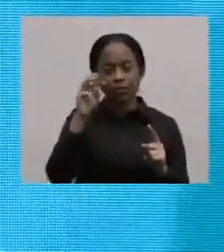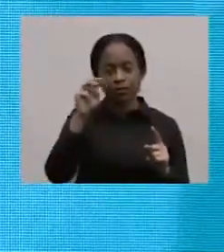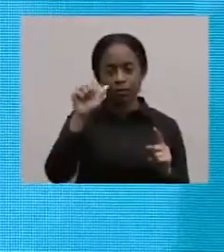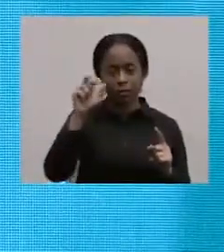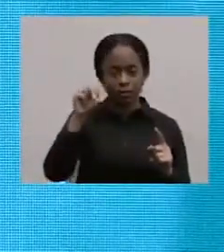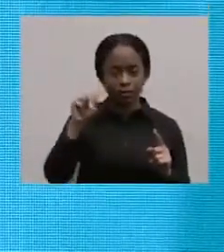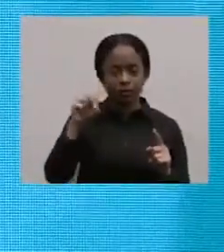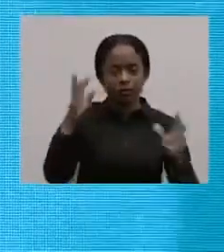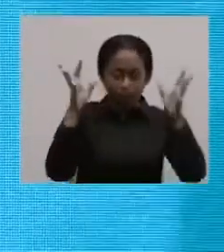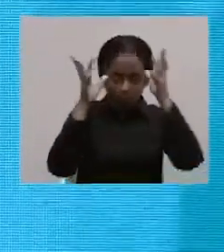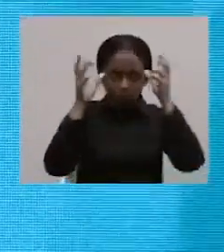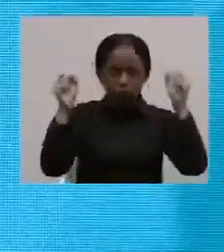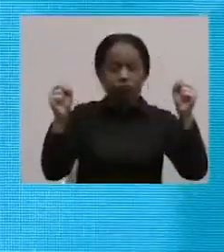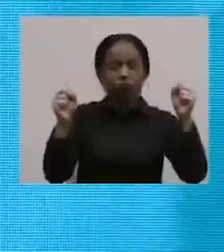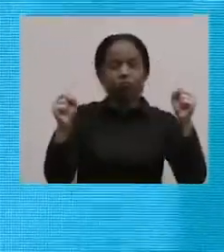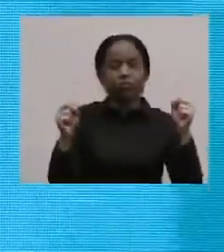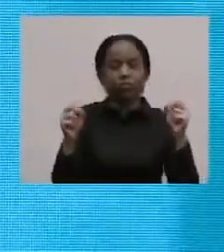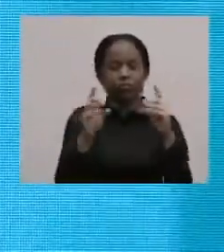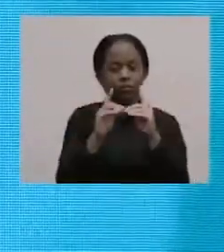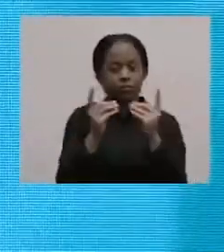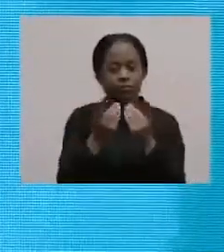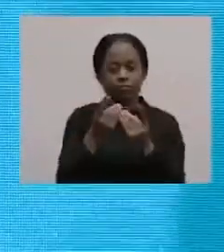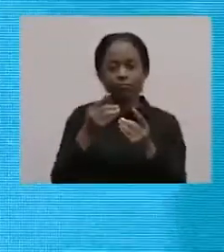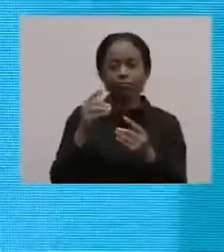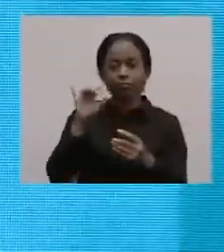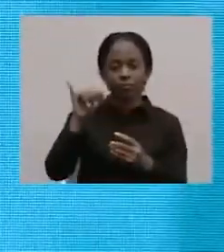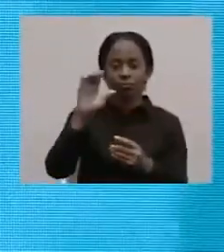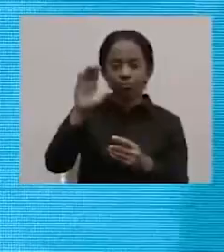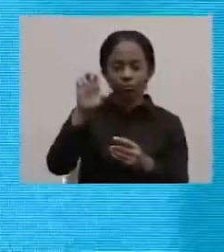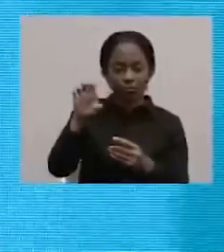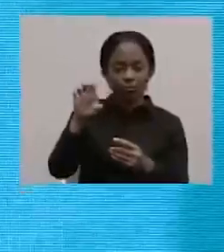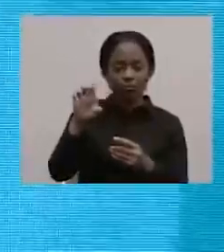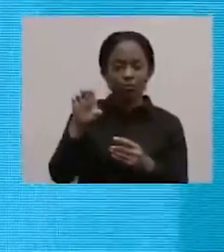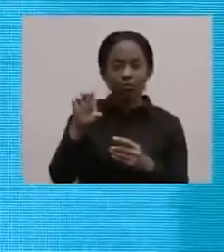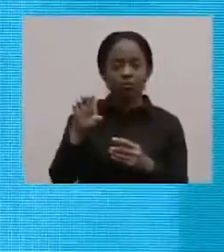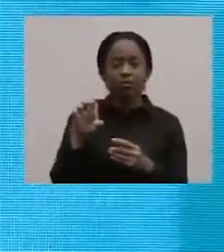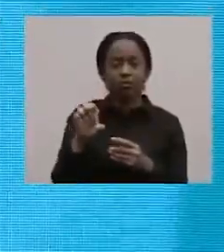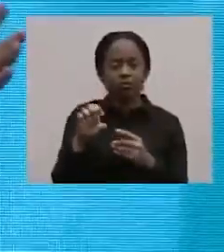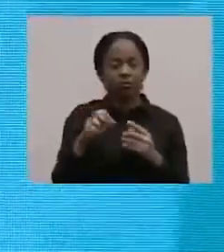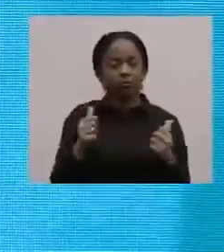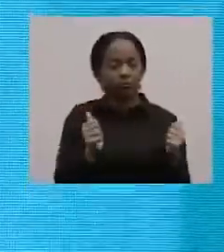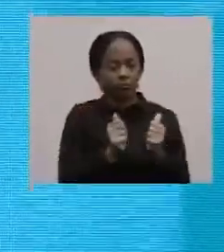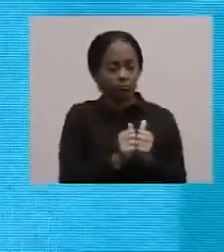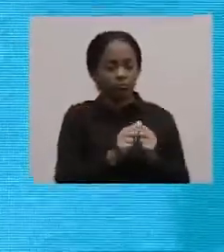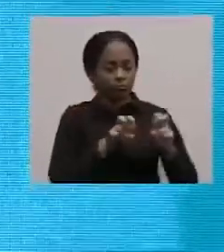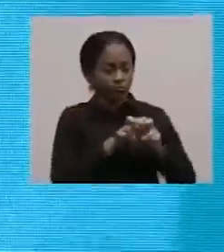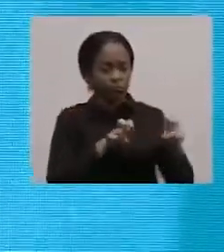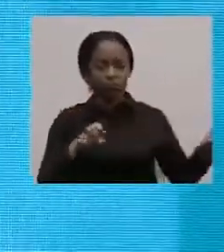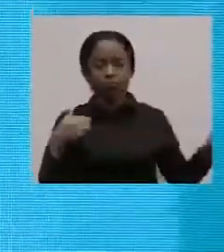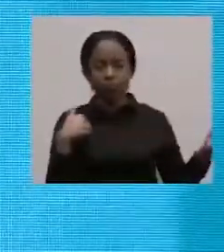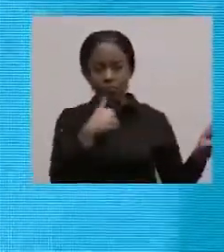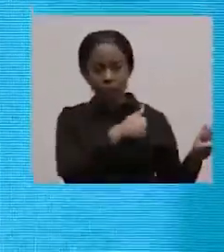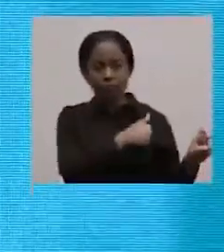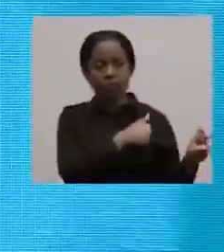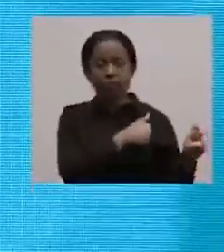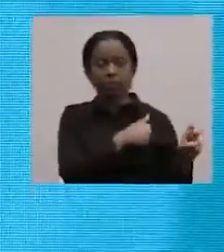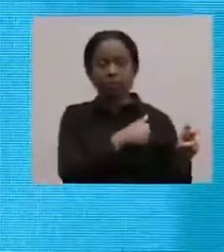Liranzo, presidente de la Junta Central Electoral, y con él los demás miembros del